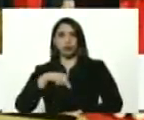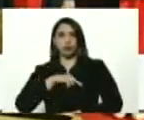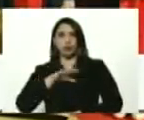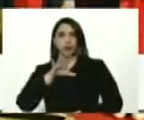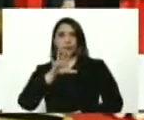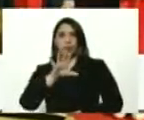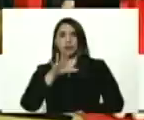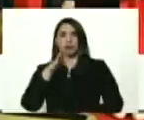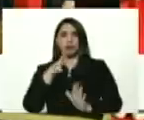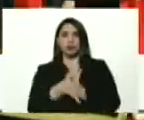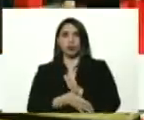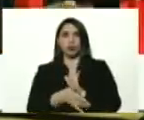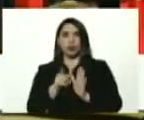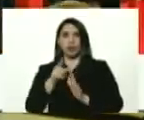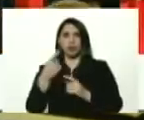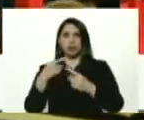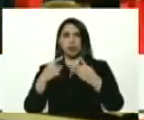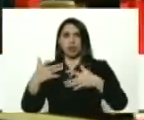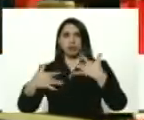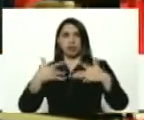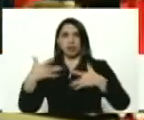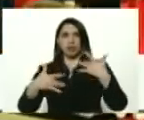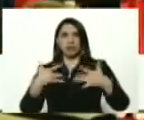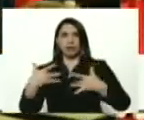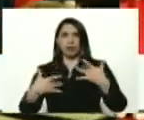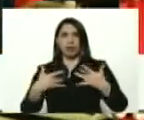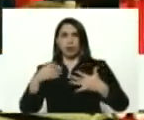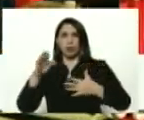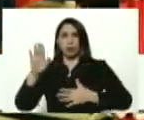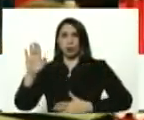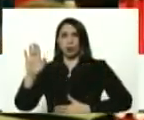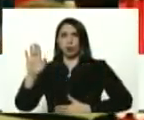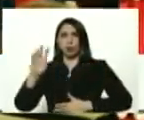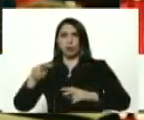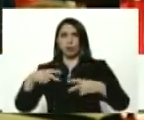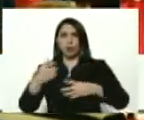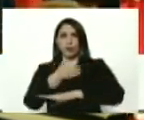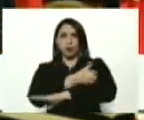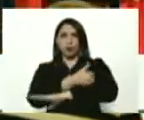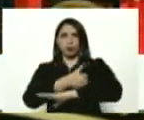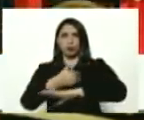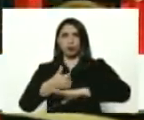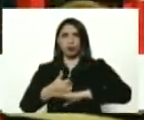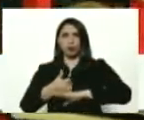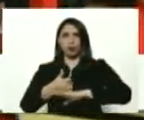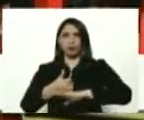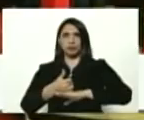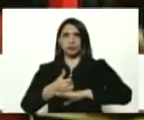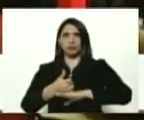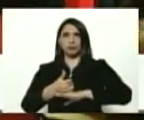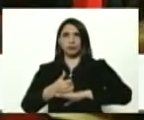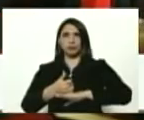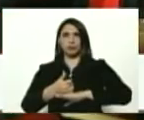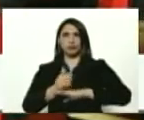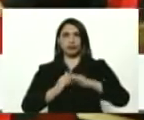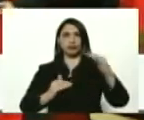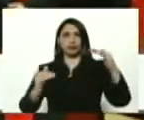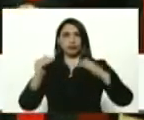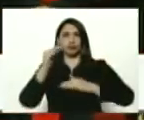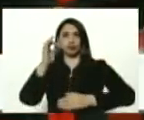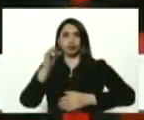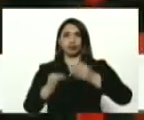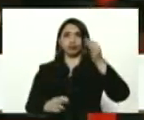en este tipo de actos como lo es la juramentación de las nuevas autoridades del ente comicial por parte del alto